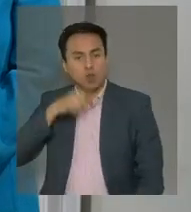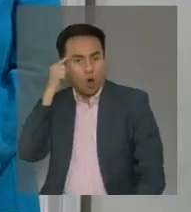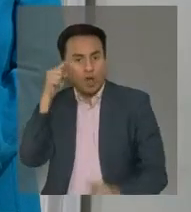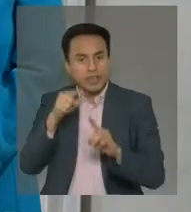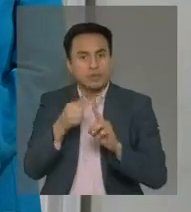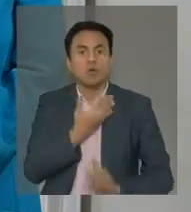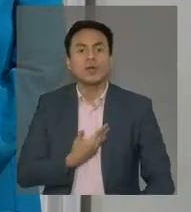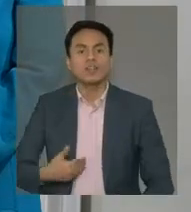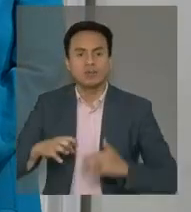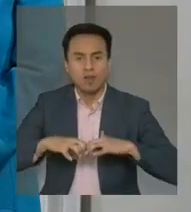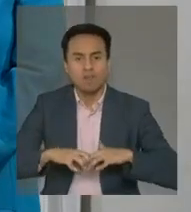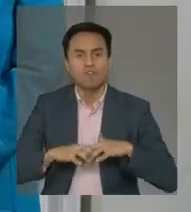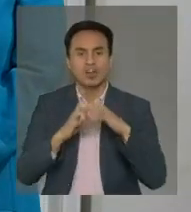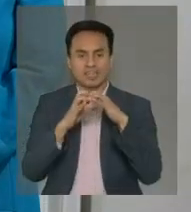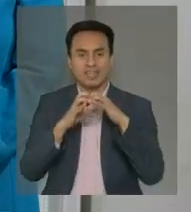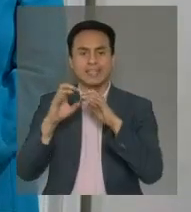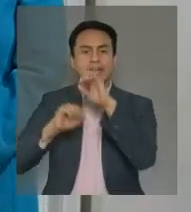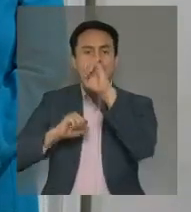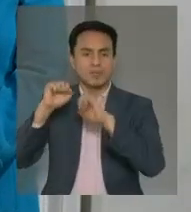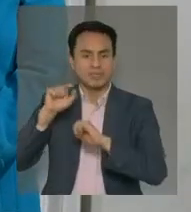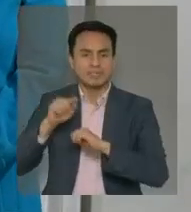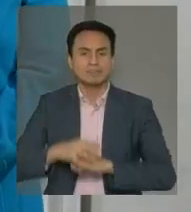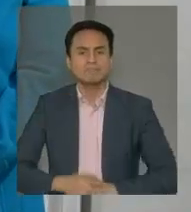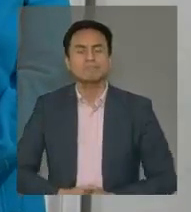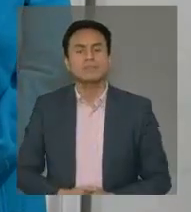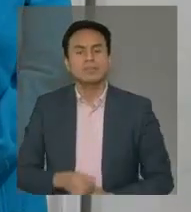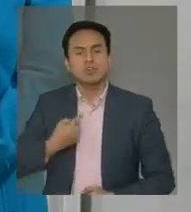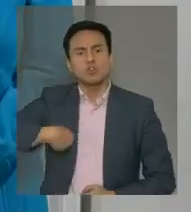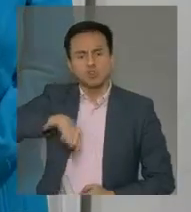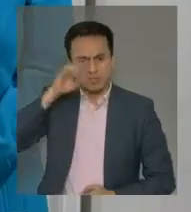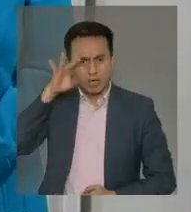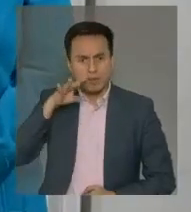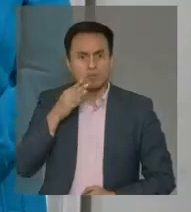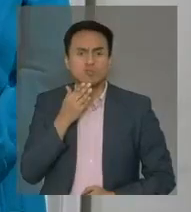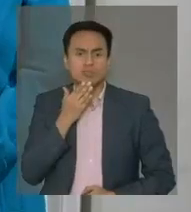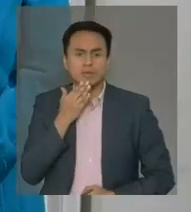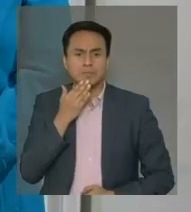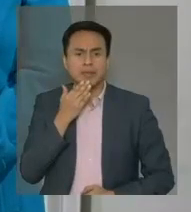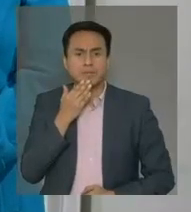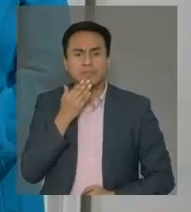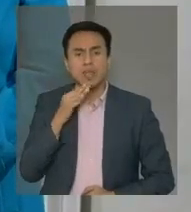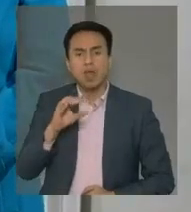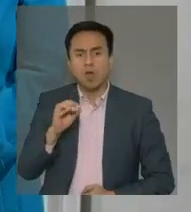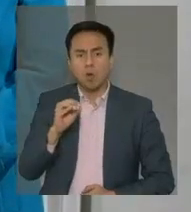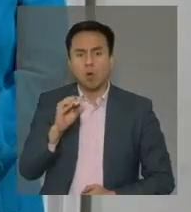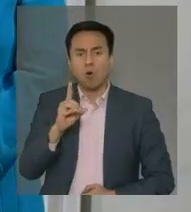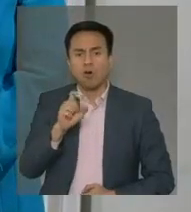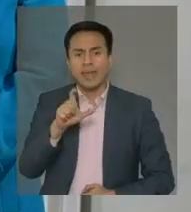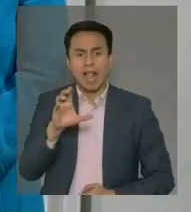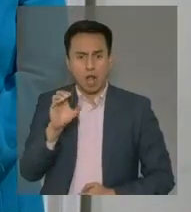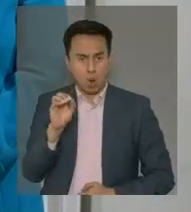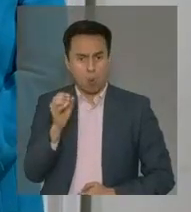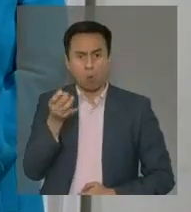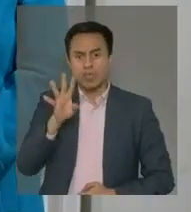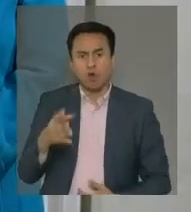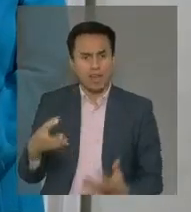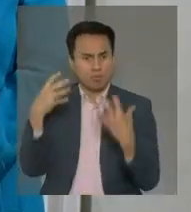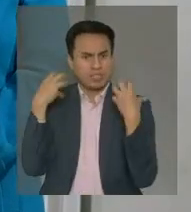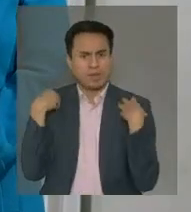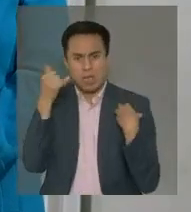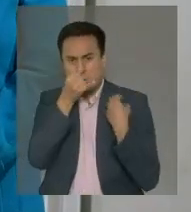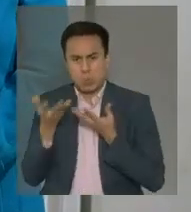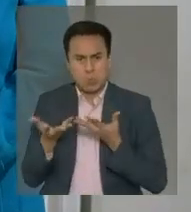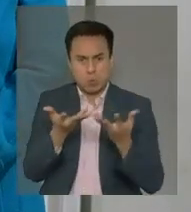es fortalecer la empresa sabemos además que codelco no es el único responsable de la